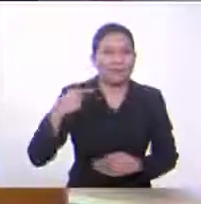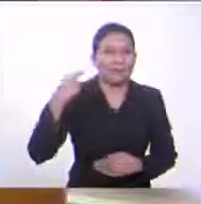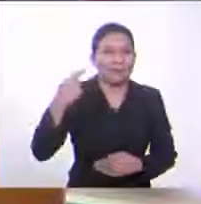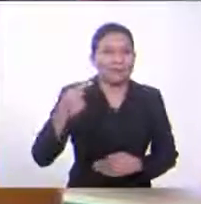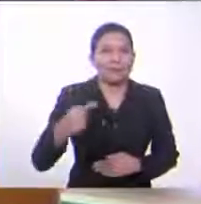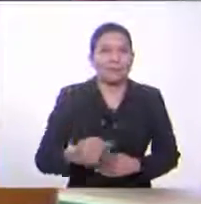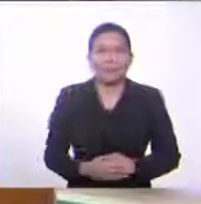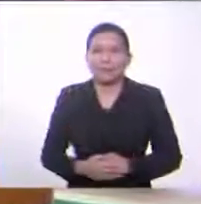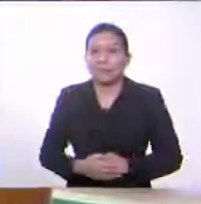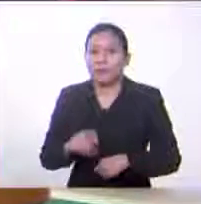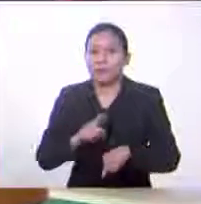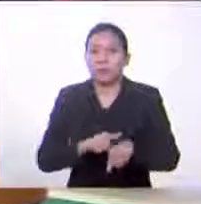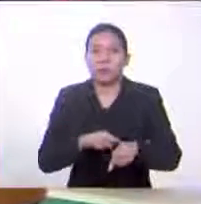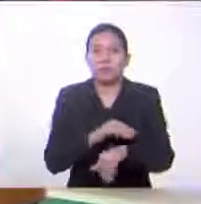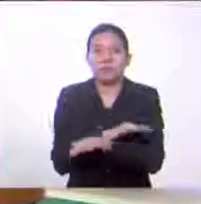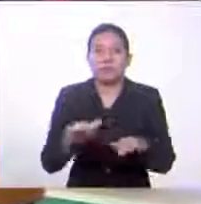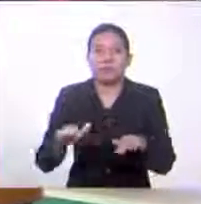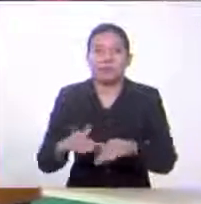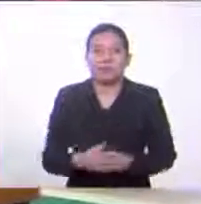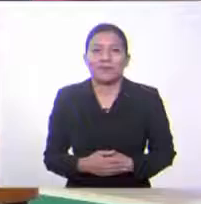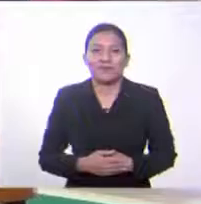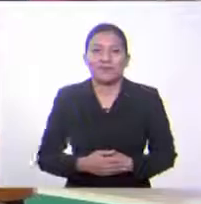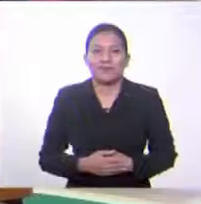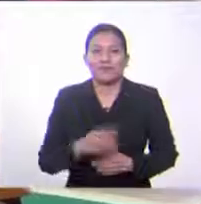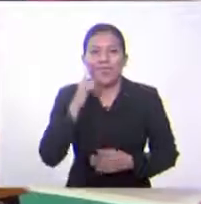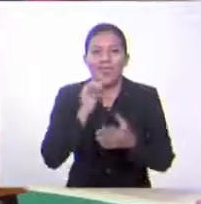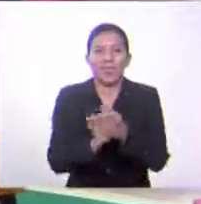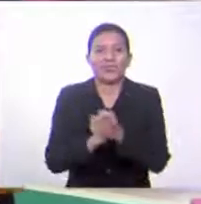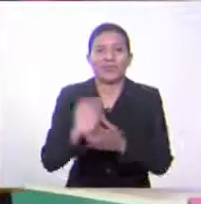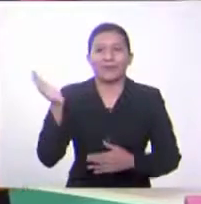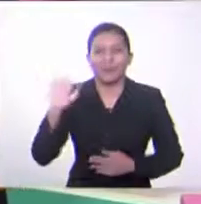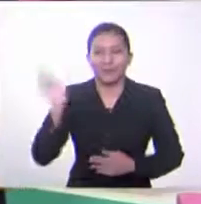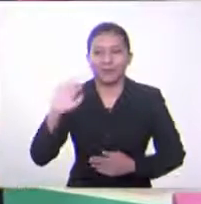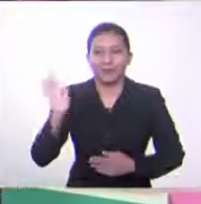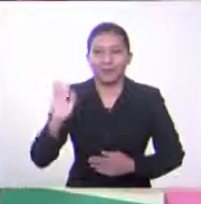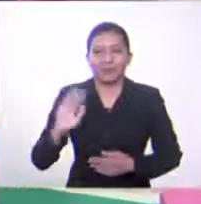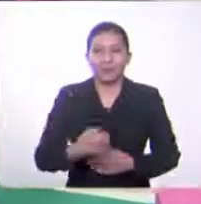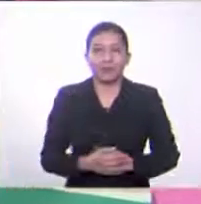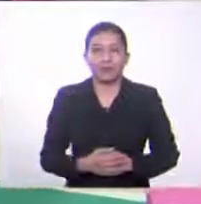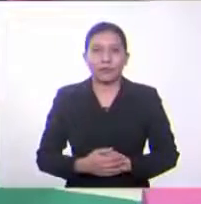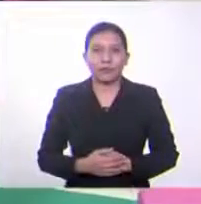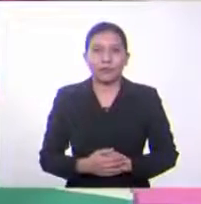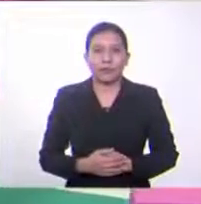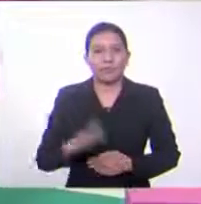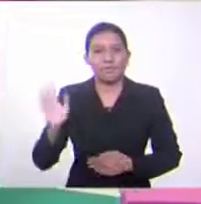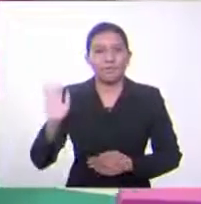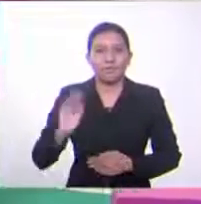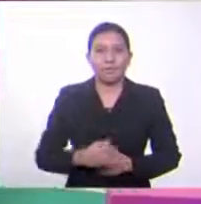Bueno, el tiempo se nos ha acabado. Ha sido un gusto entonces. Nos vemos en la próxima. ¡Adiós!